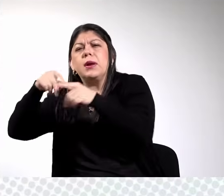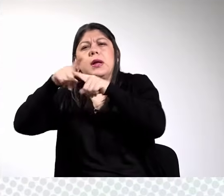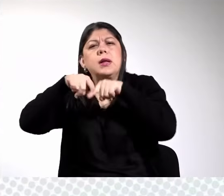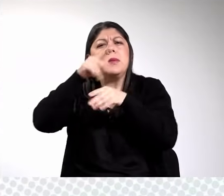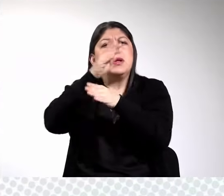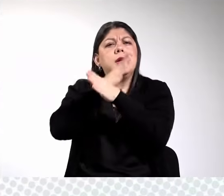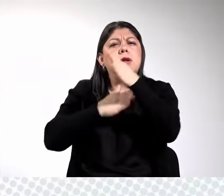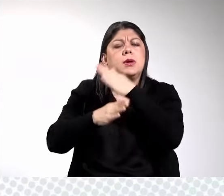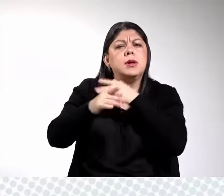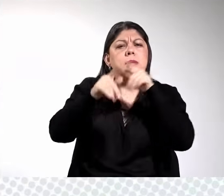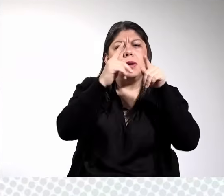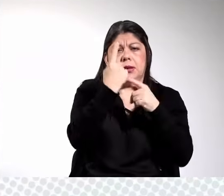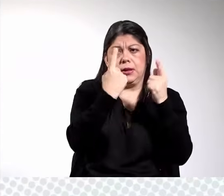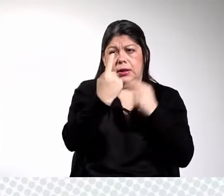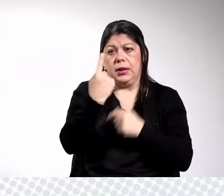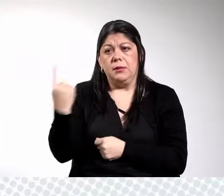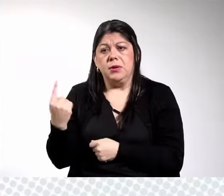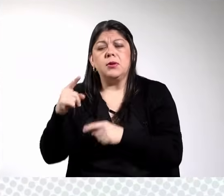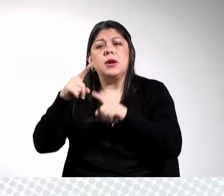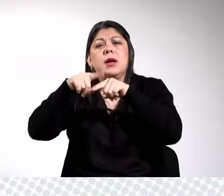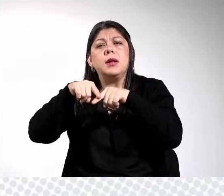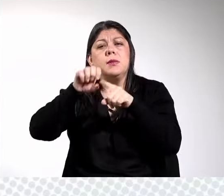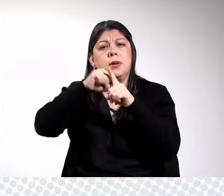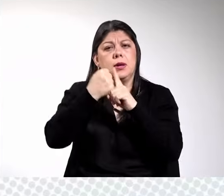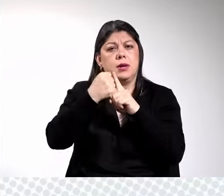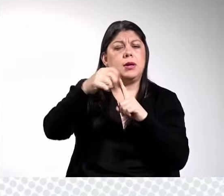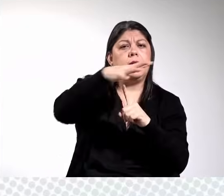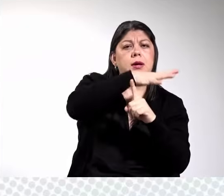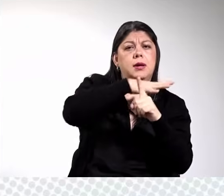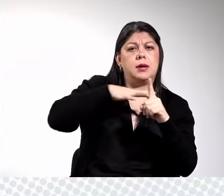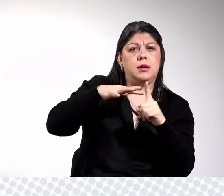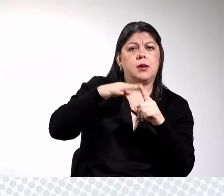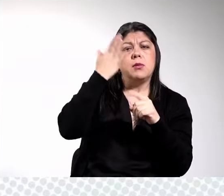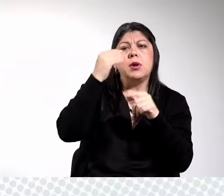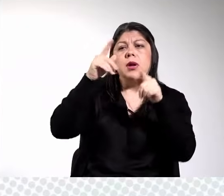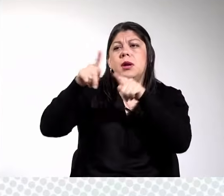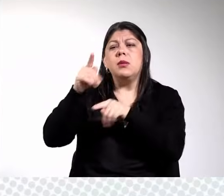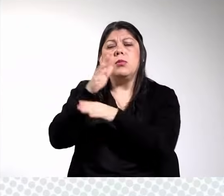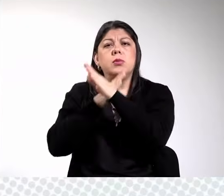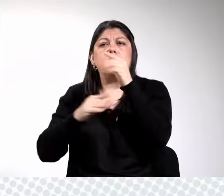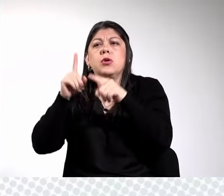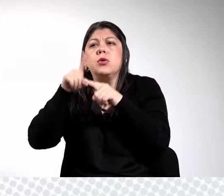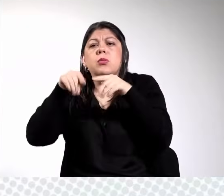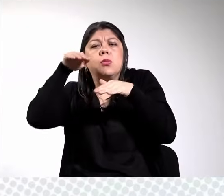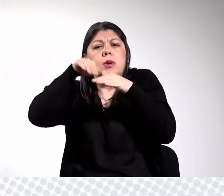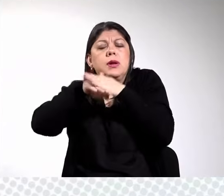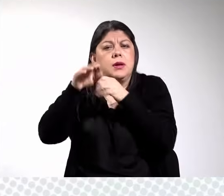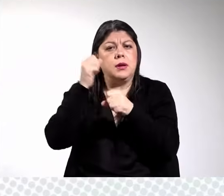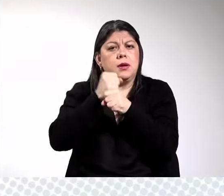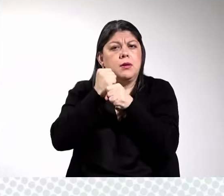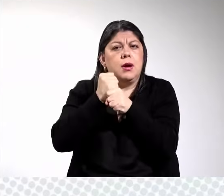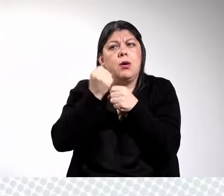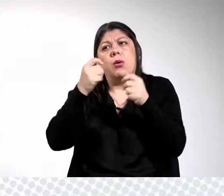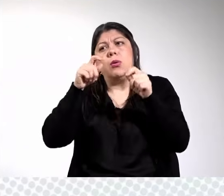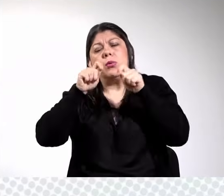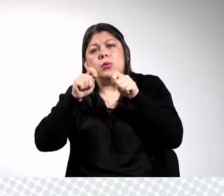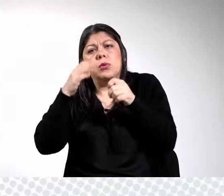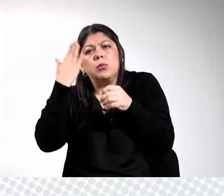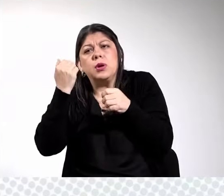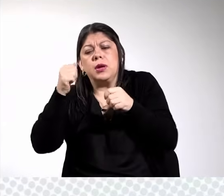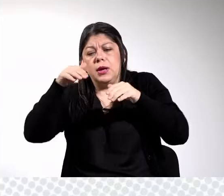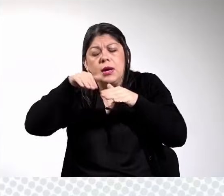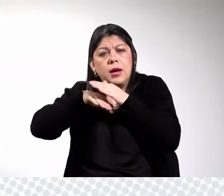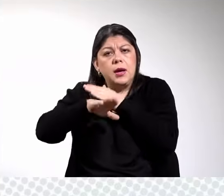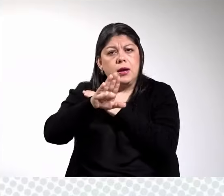de cada persona que la sociedad le impone, porque ellos no pueden insertarse por las barreras. Entonces, que desde que el niño